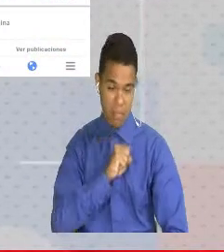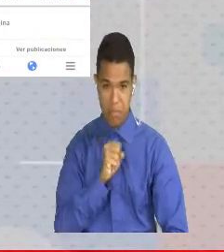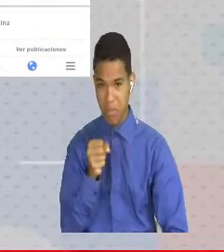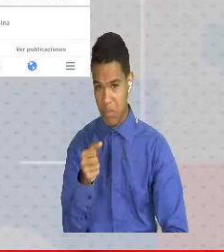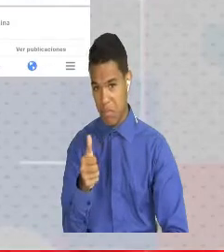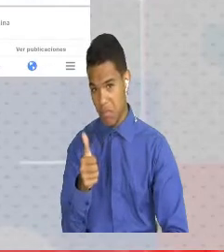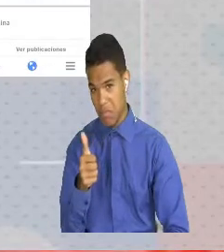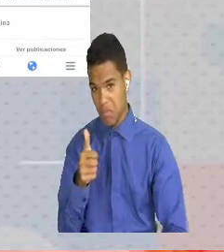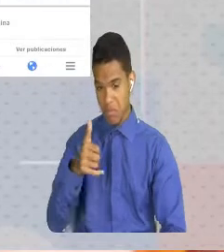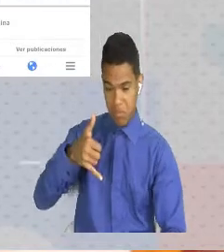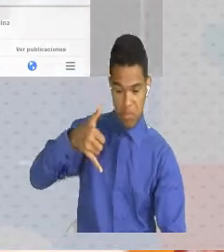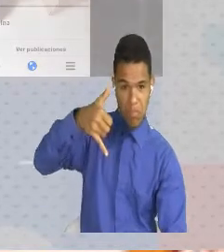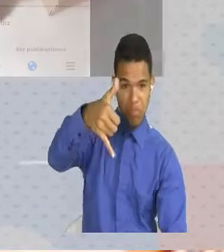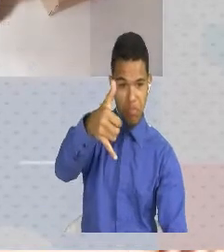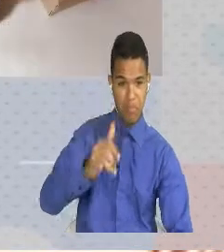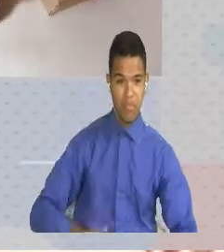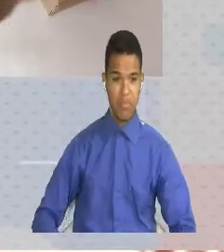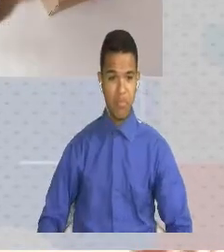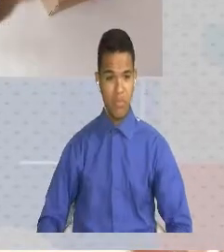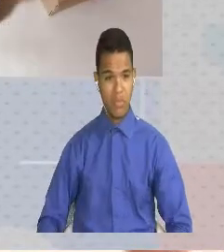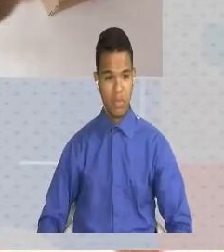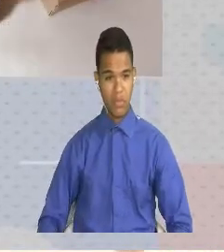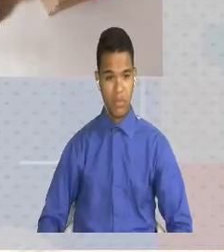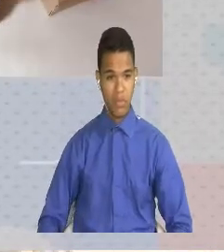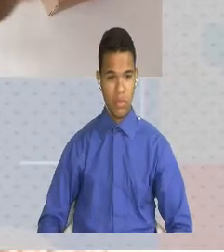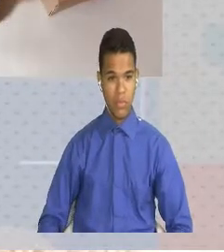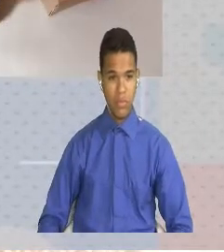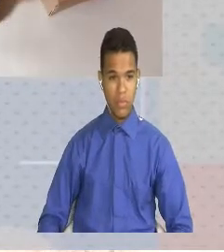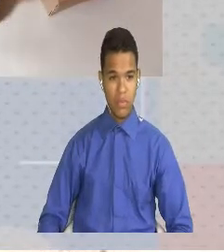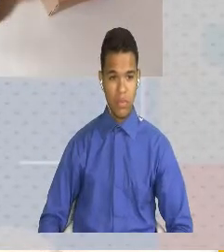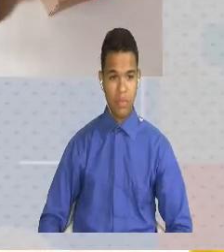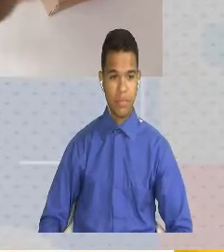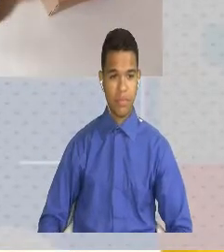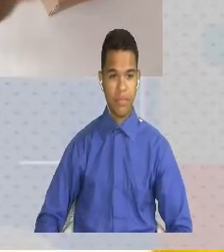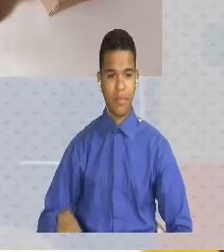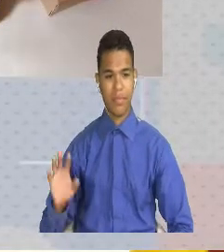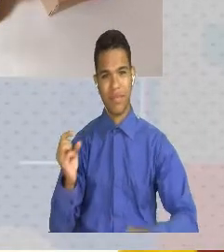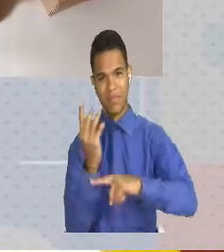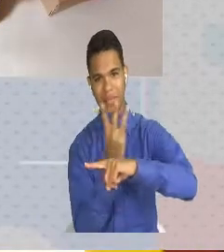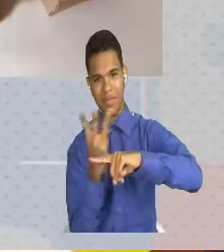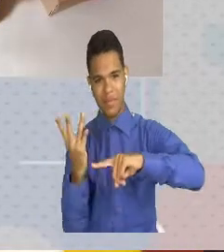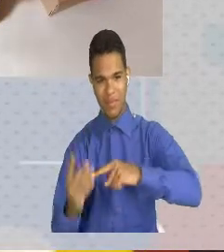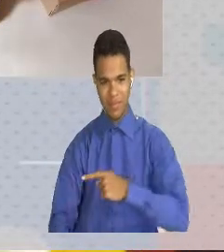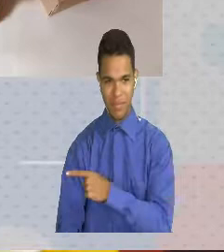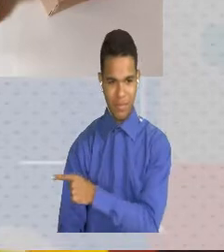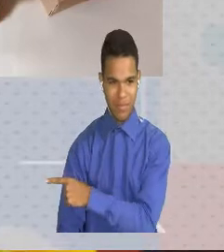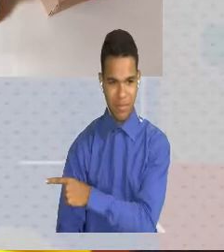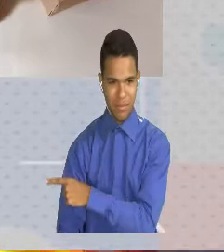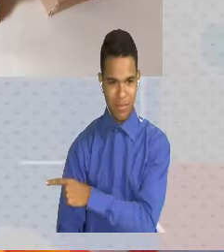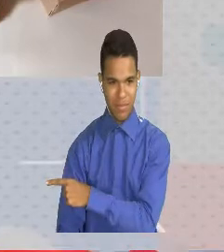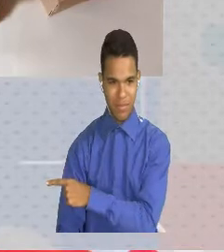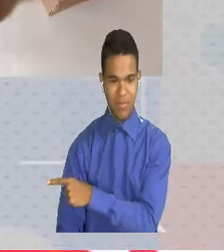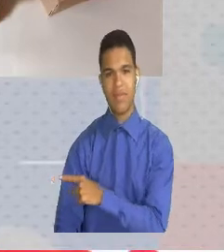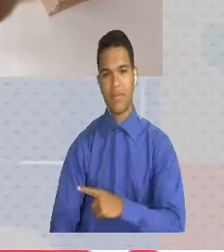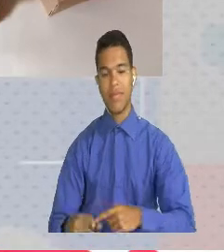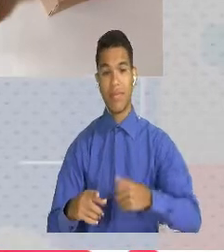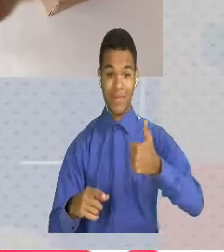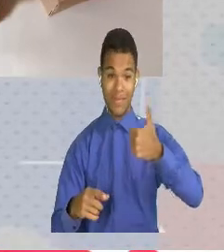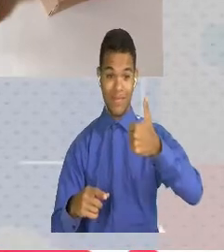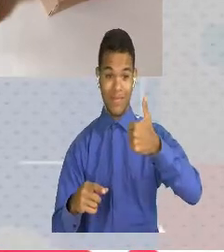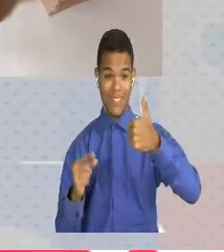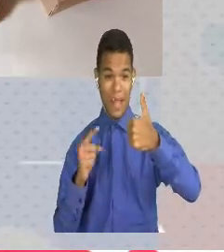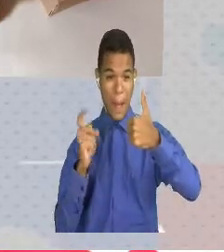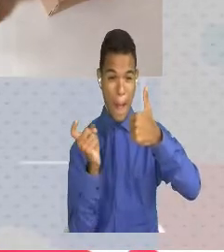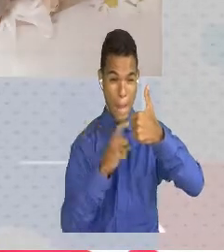son realmente lindos. La página se llama Personalizados, para que todos lleguen ahí y le den clic en me gusta, para que puedan tener